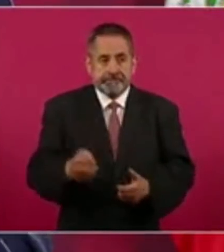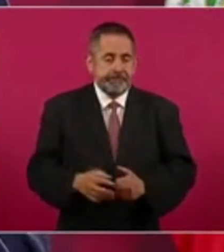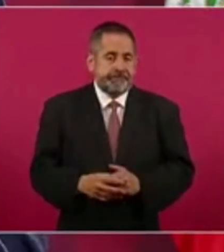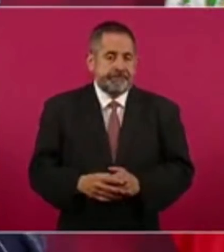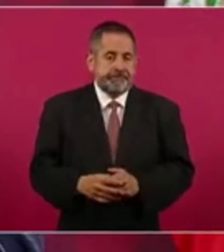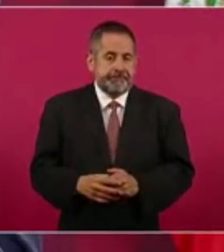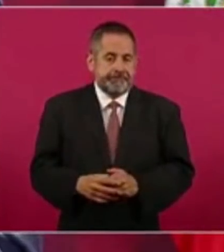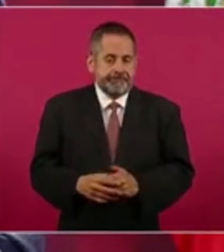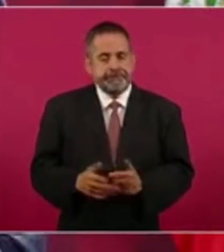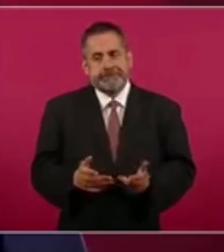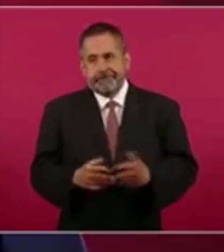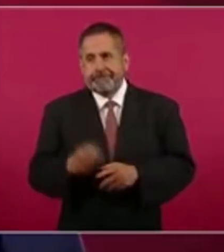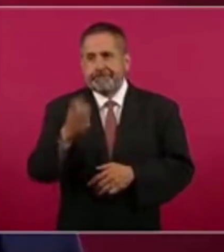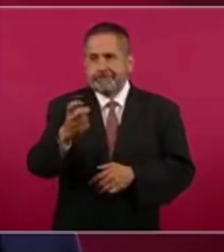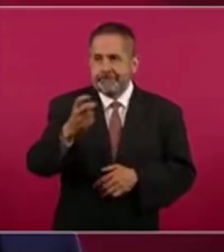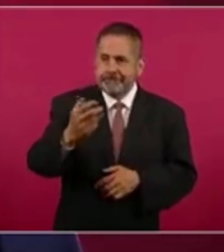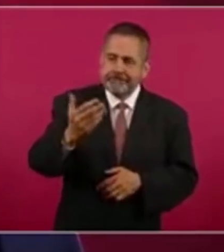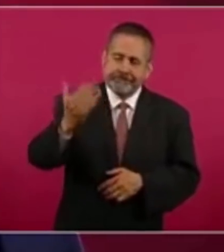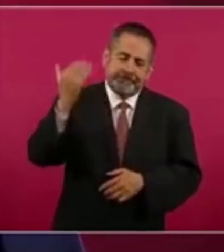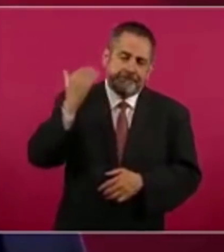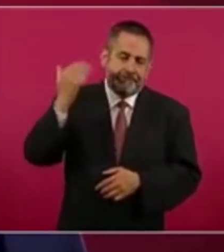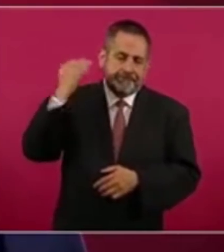Eso existía.